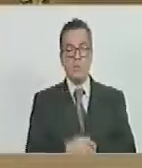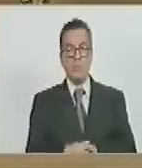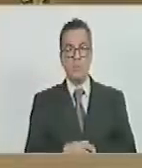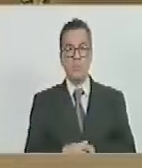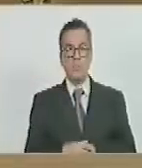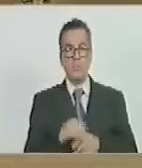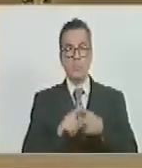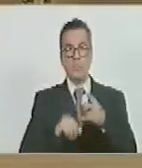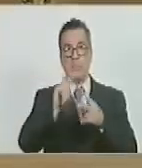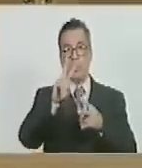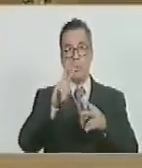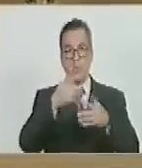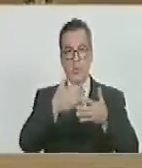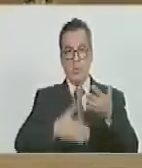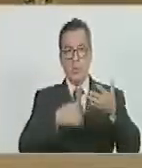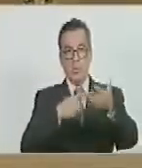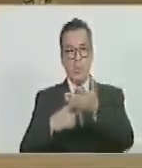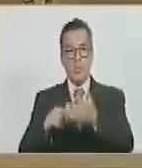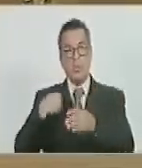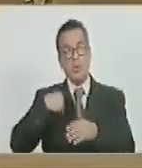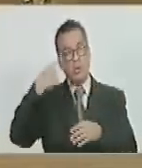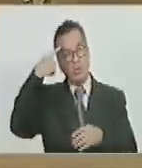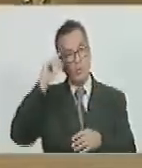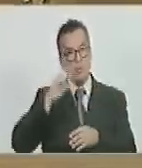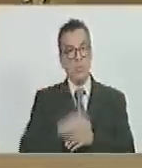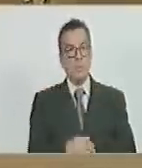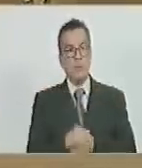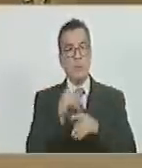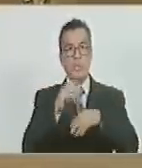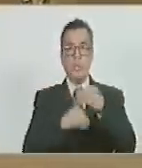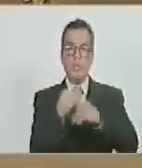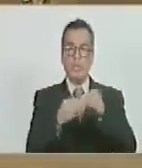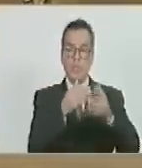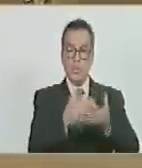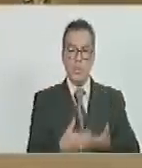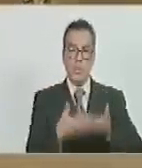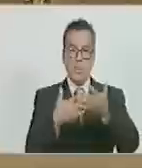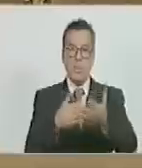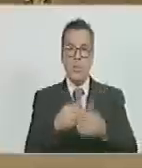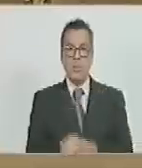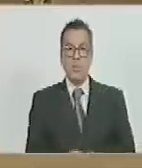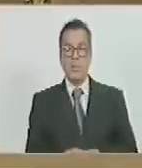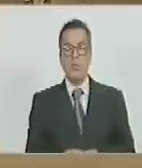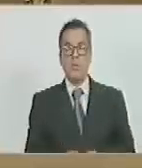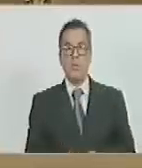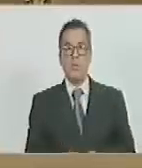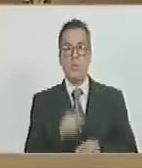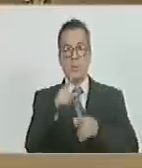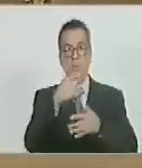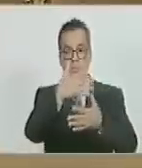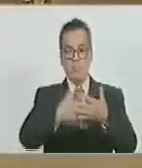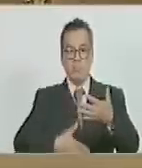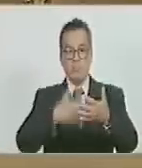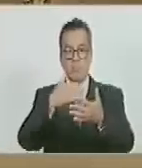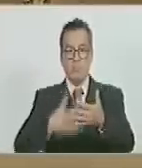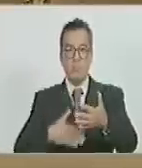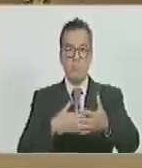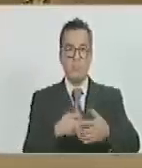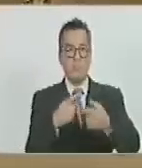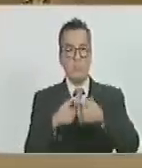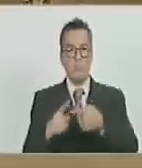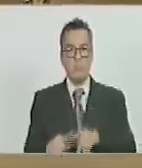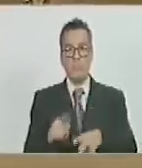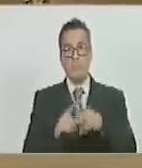en 2 diarios de circulación nacional al menos. Esa lista se publicó y sobre esa lista se